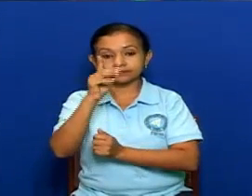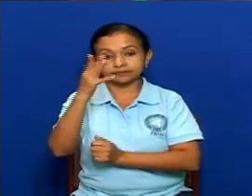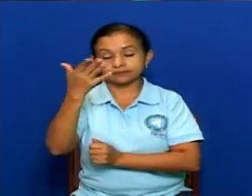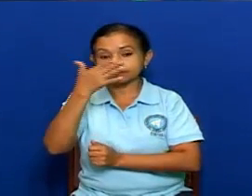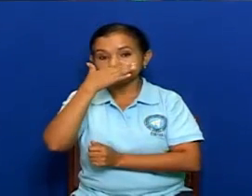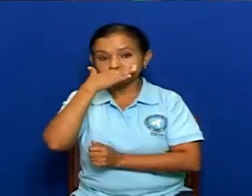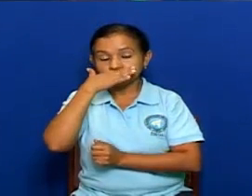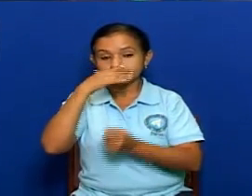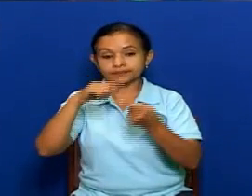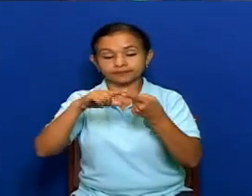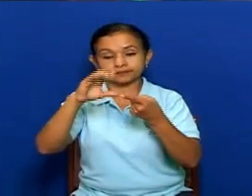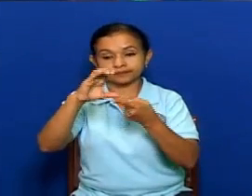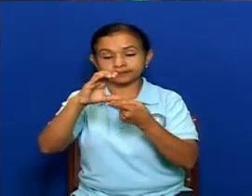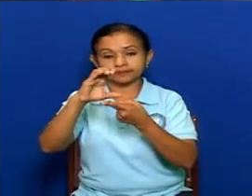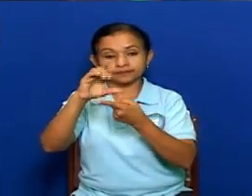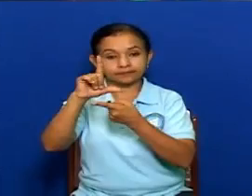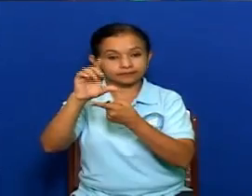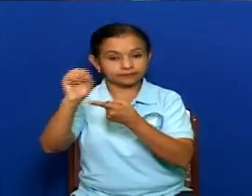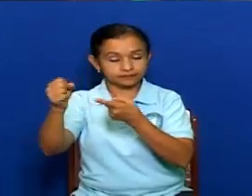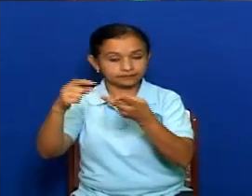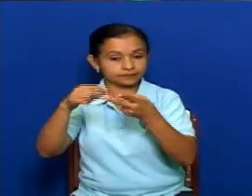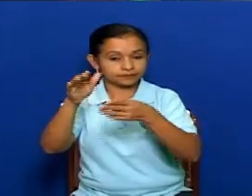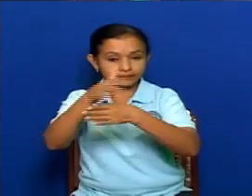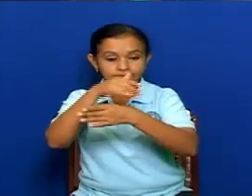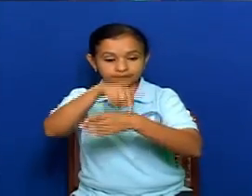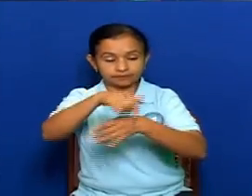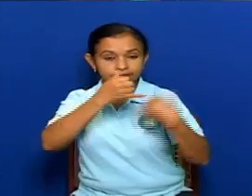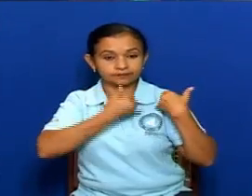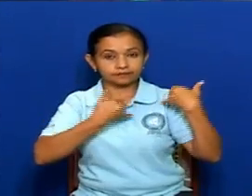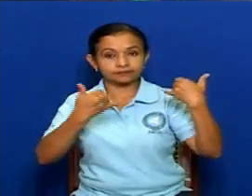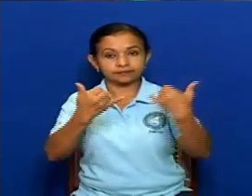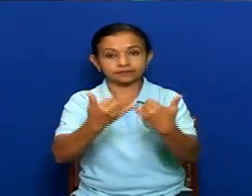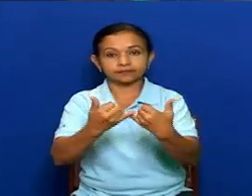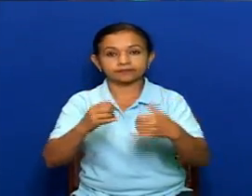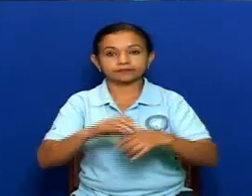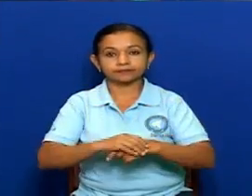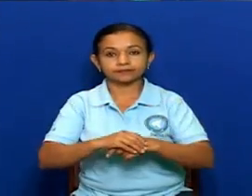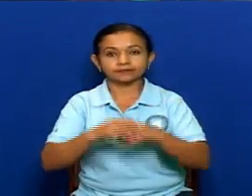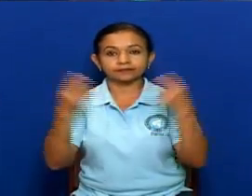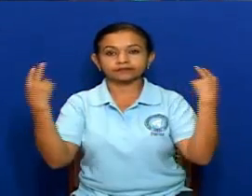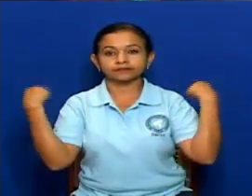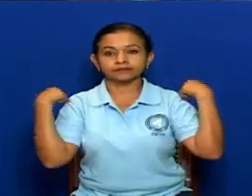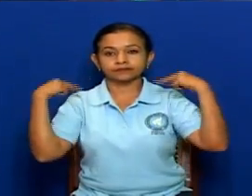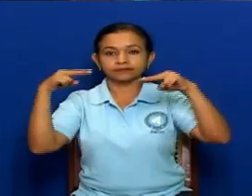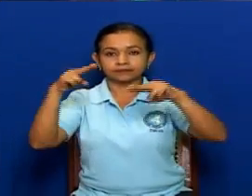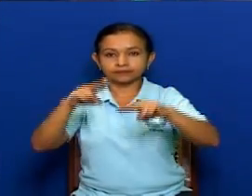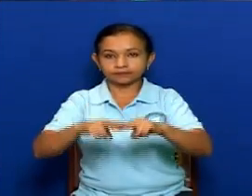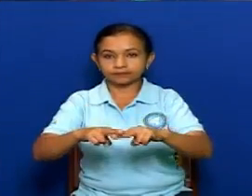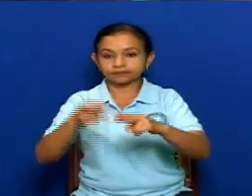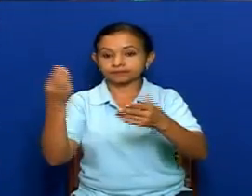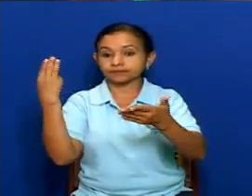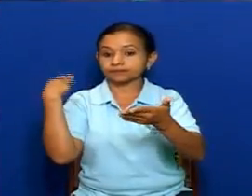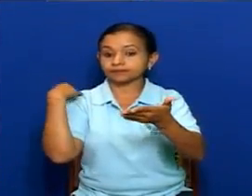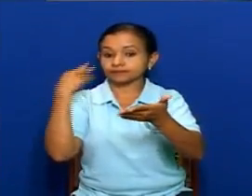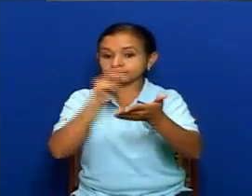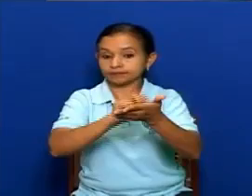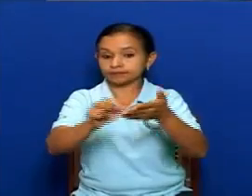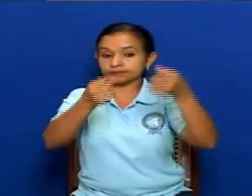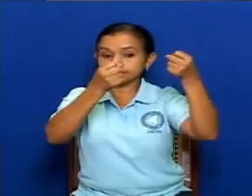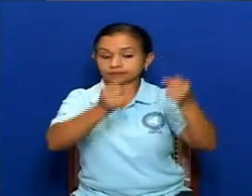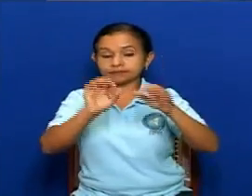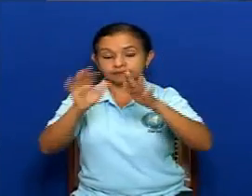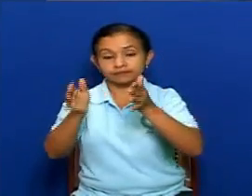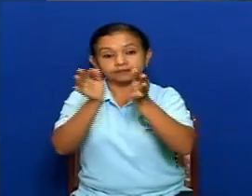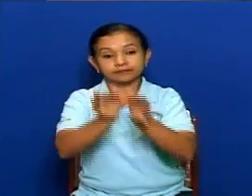los CLS de las instituciones y, sobre todo, los maestros y maestras, que son muy importantes en estos temas,